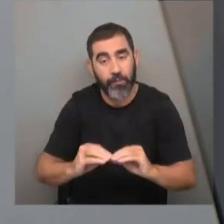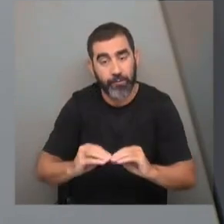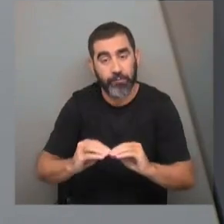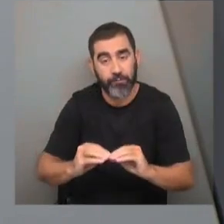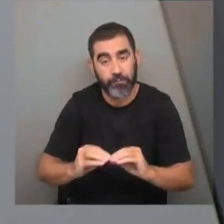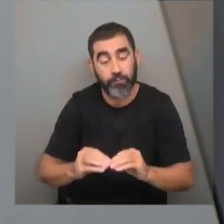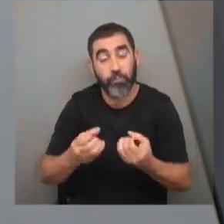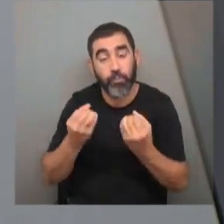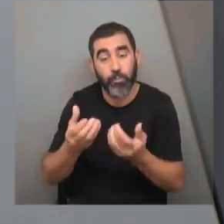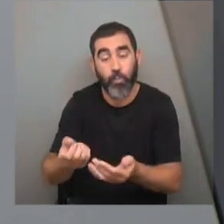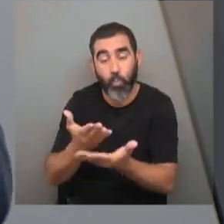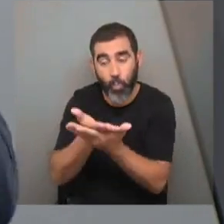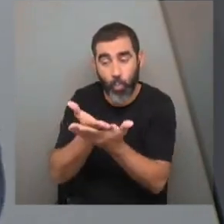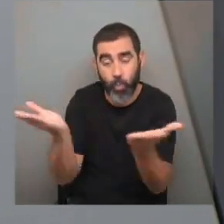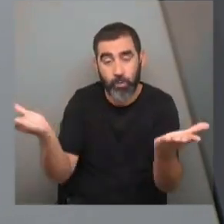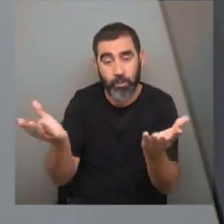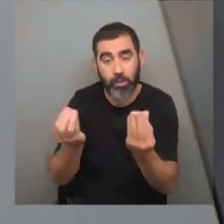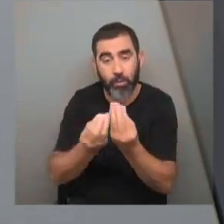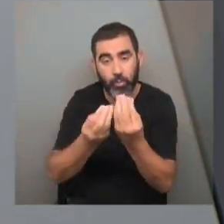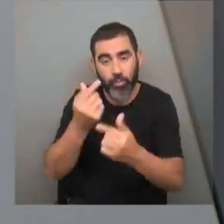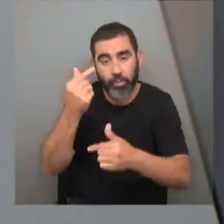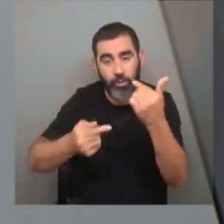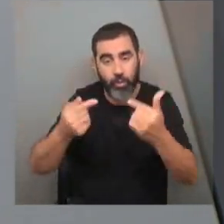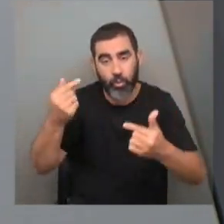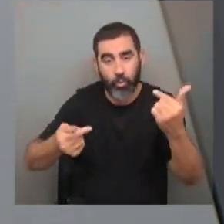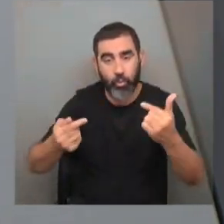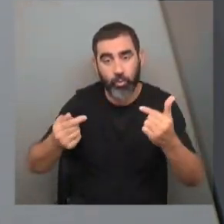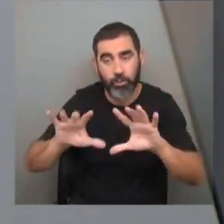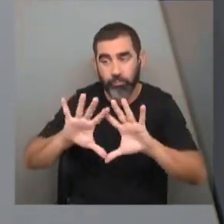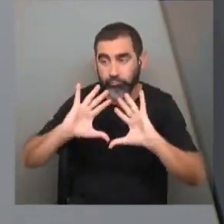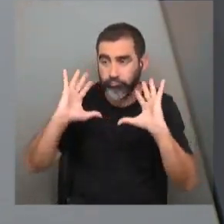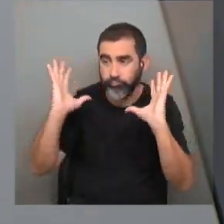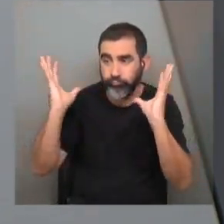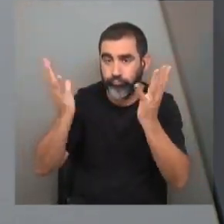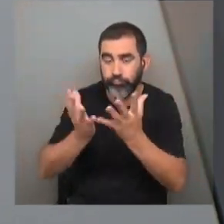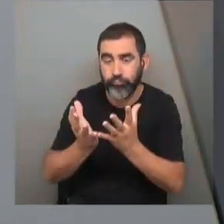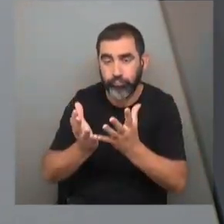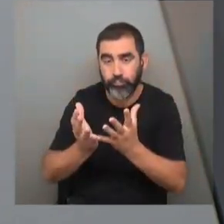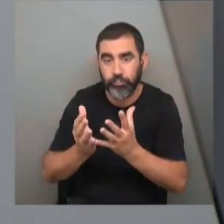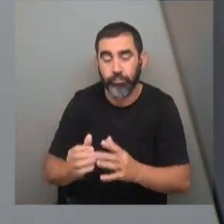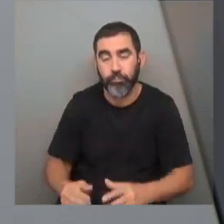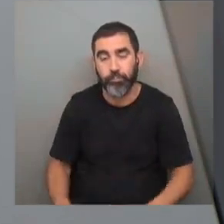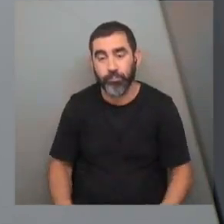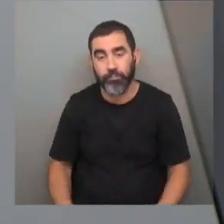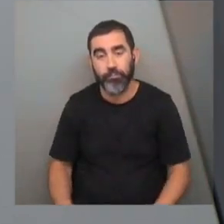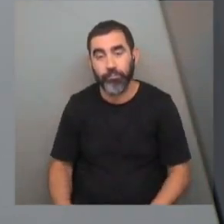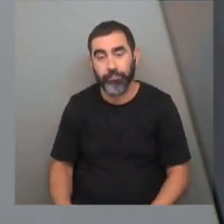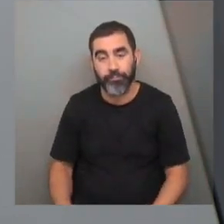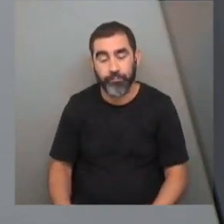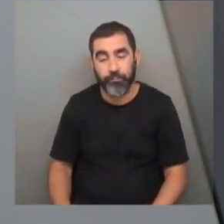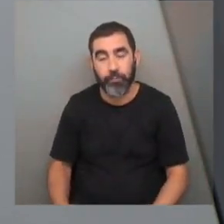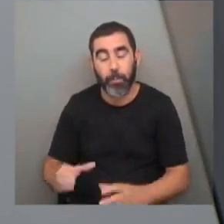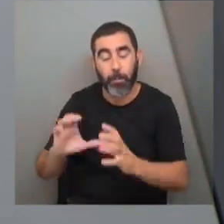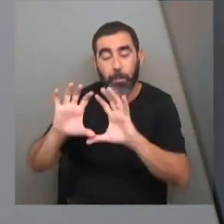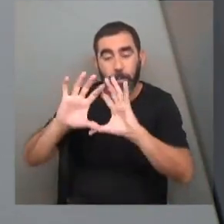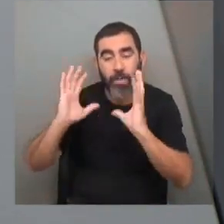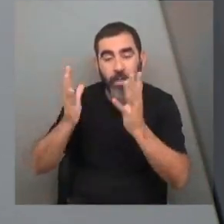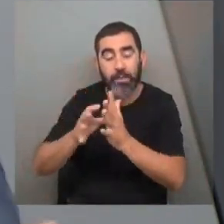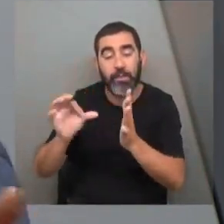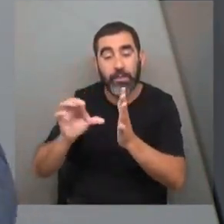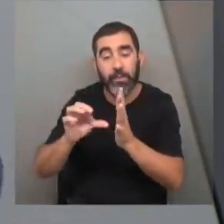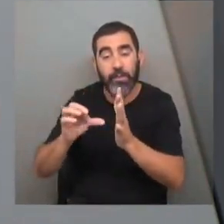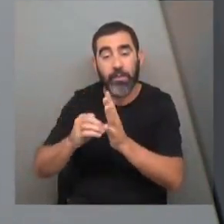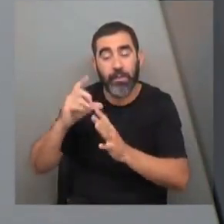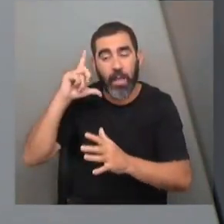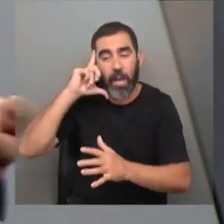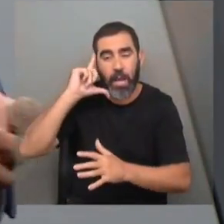está devolviendo una cantidad de exoplanetas. Ahora estamos viendo con el telescopio del Webb, estamos viendo planetas, sistemas solares